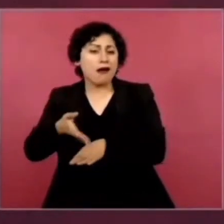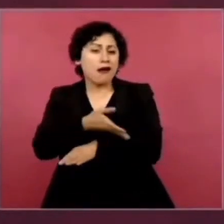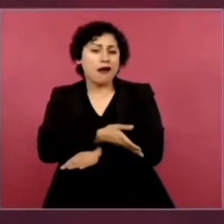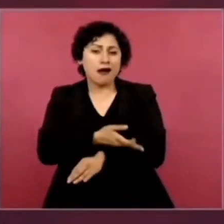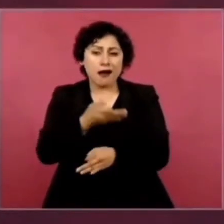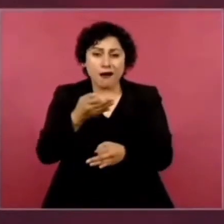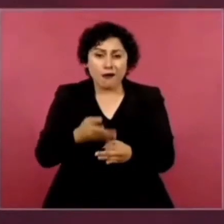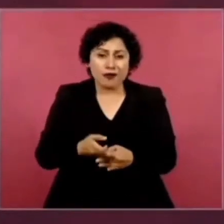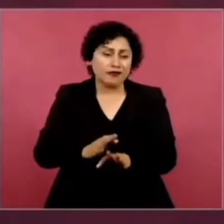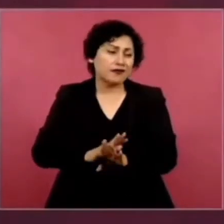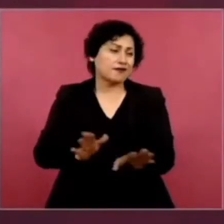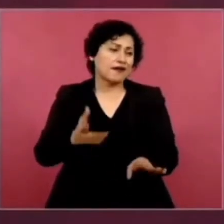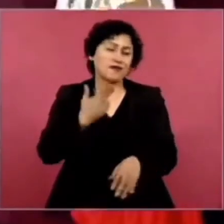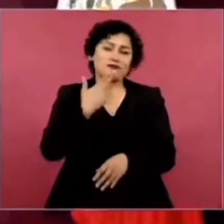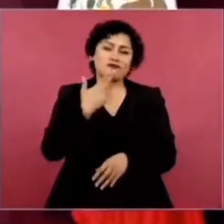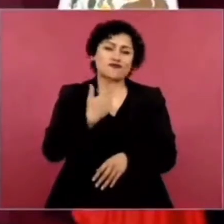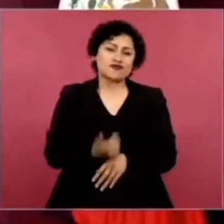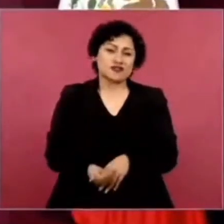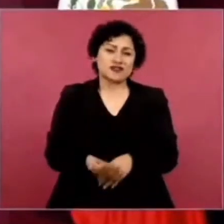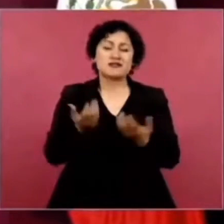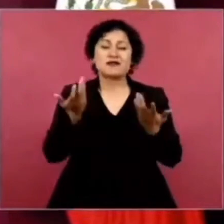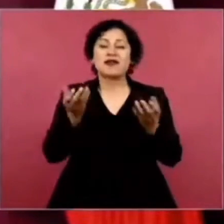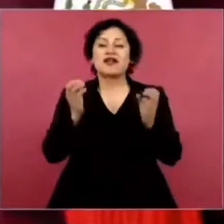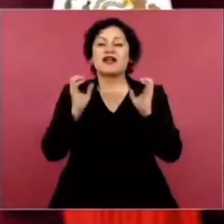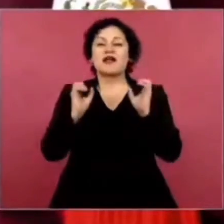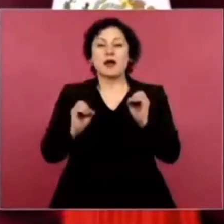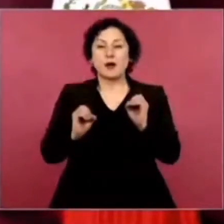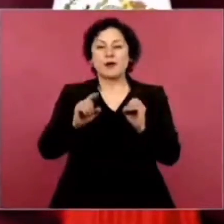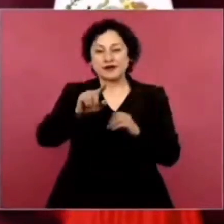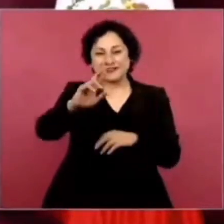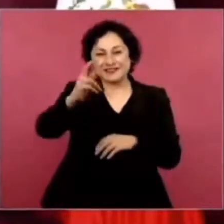pues? Es como recomendaban los